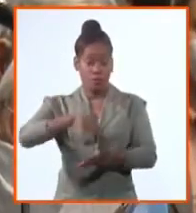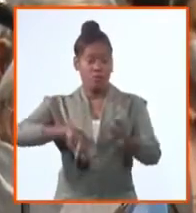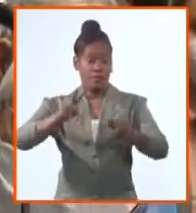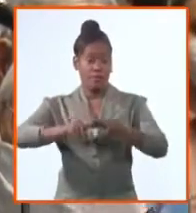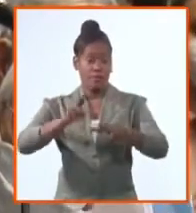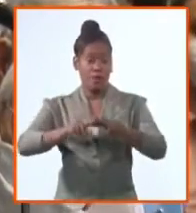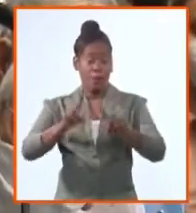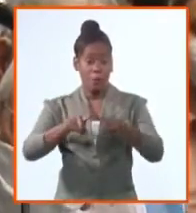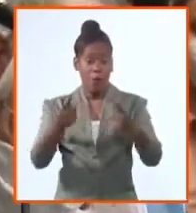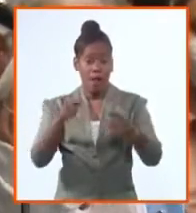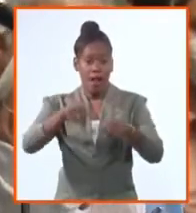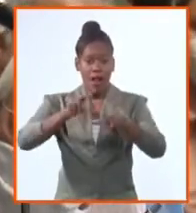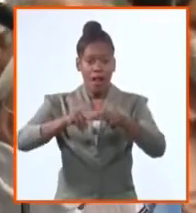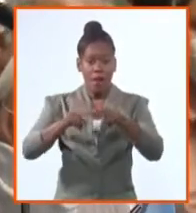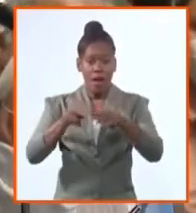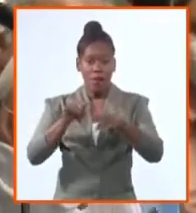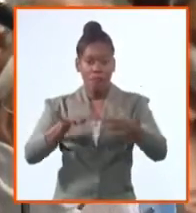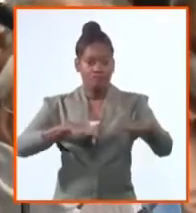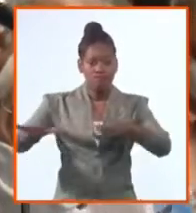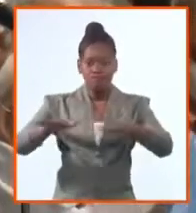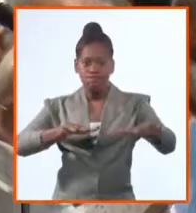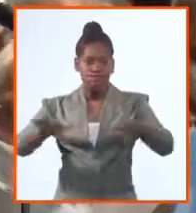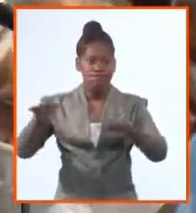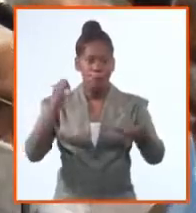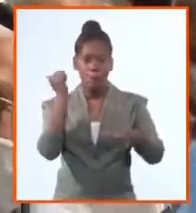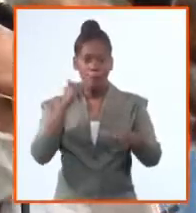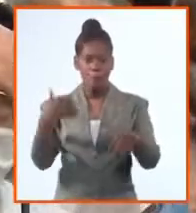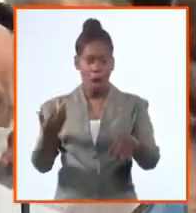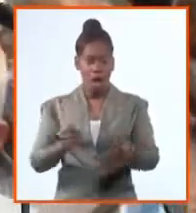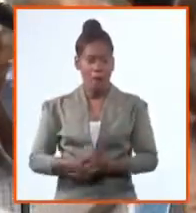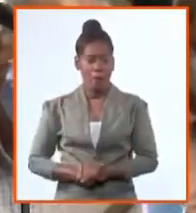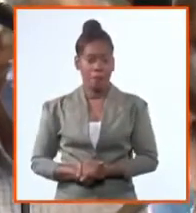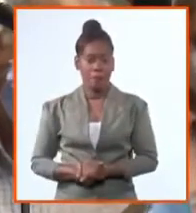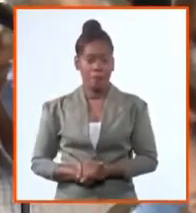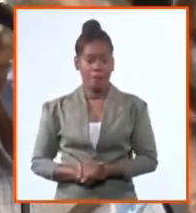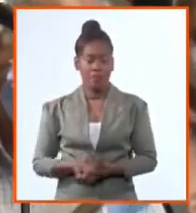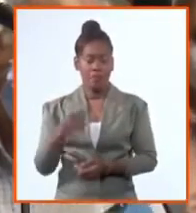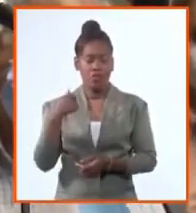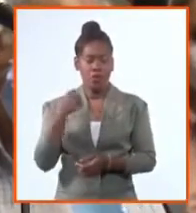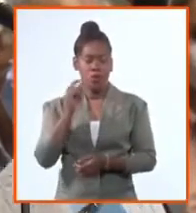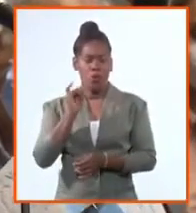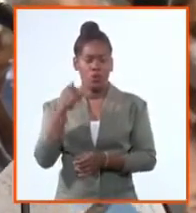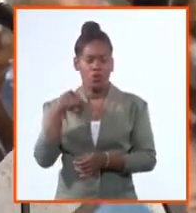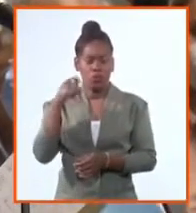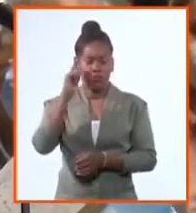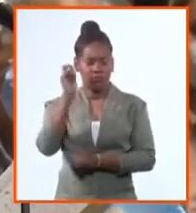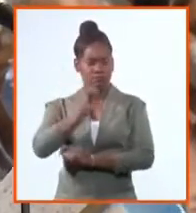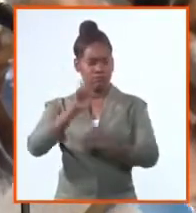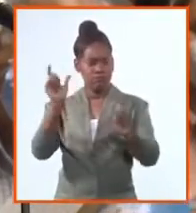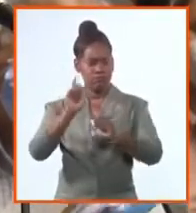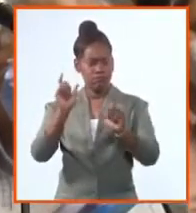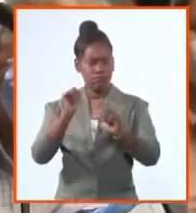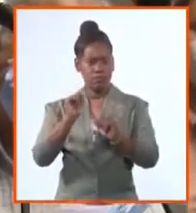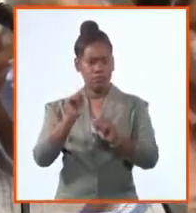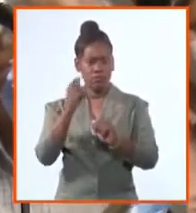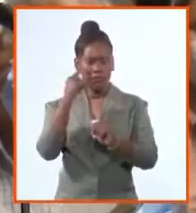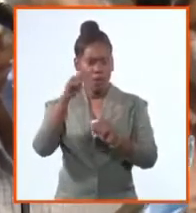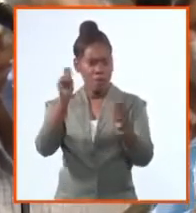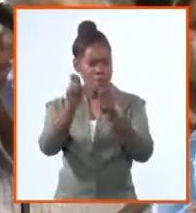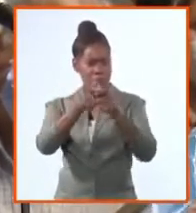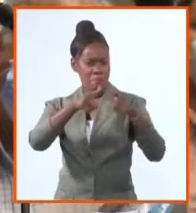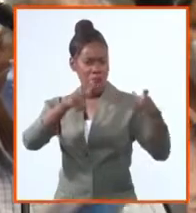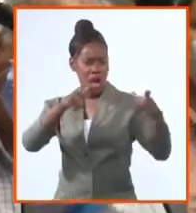la cantidad de profesionales que existen en el país. Desde 1960 a la fecha, más de